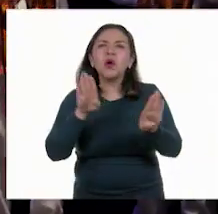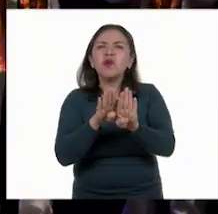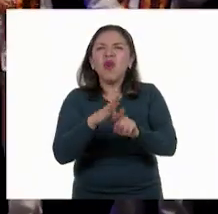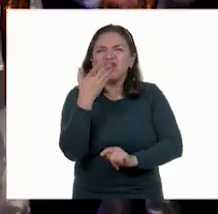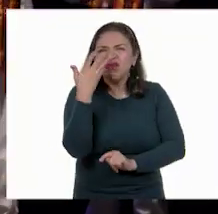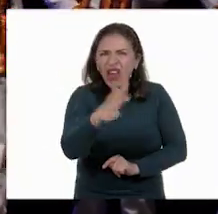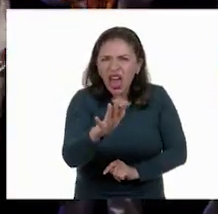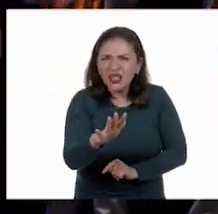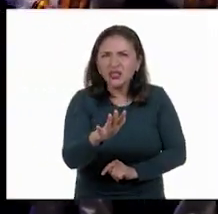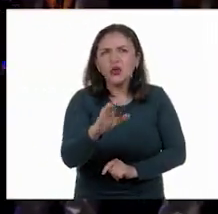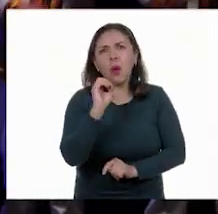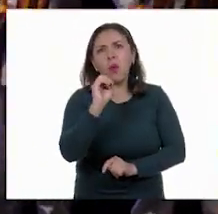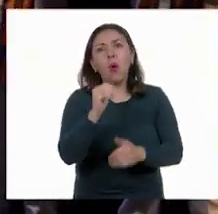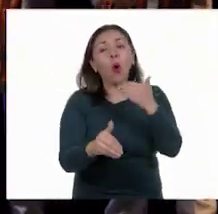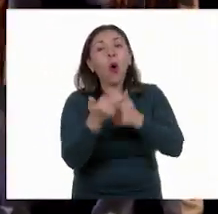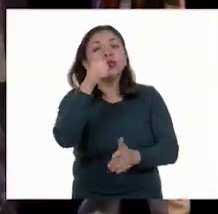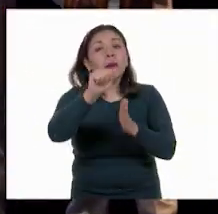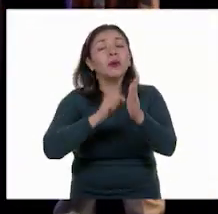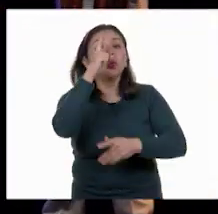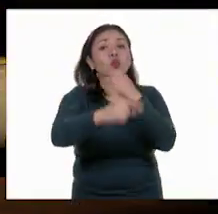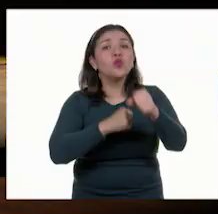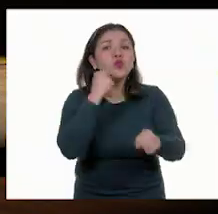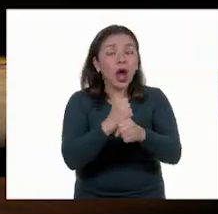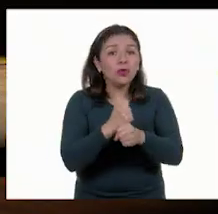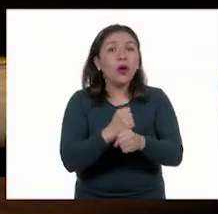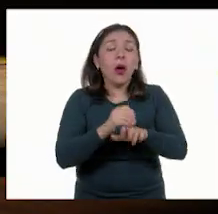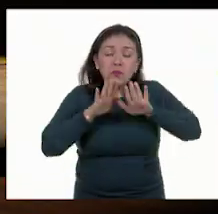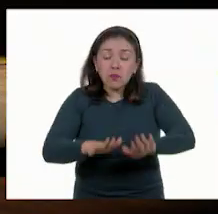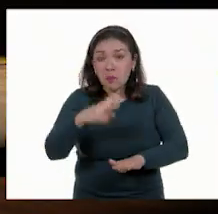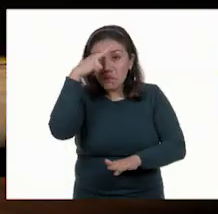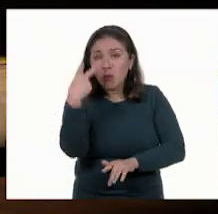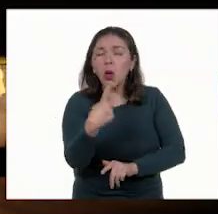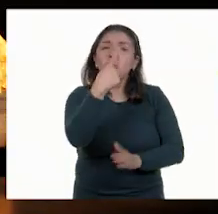10, 11 meses al año y 1 mes o 2 aquí en México.